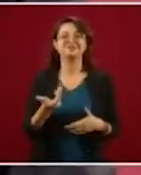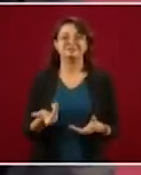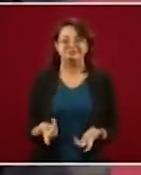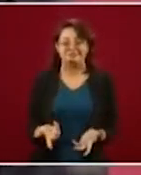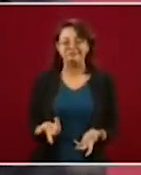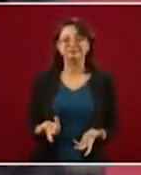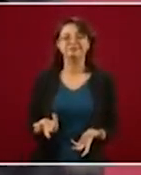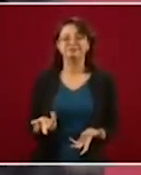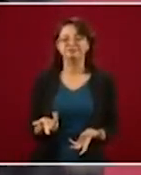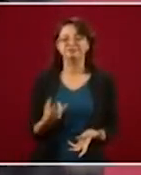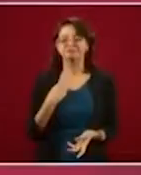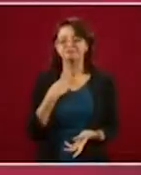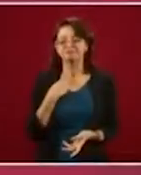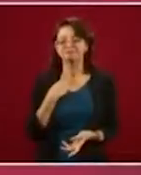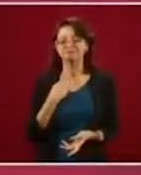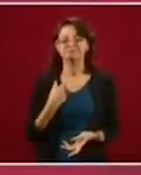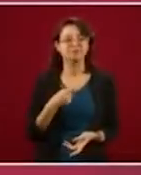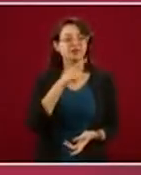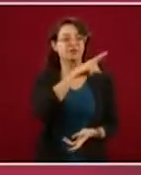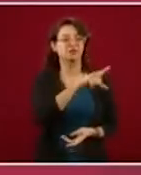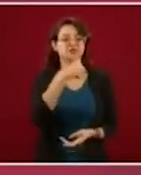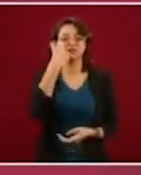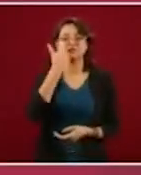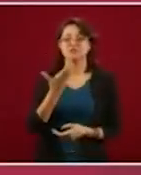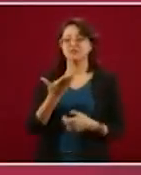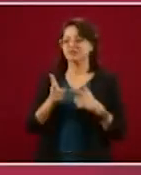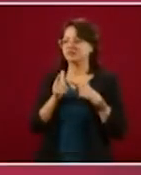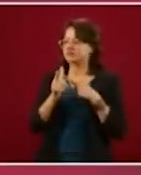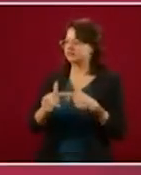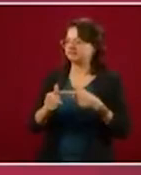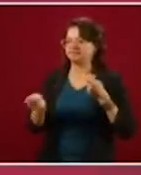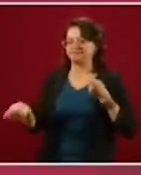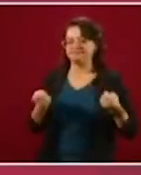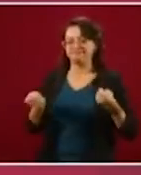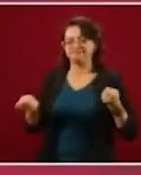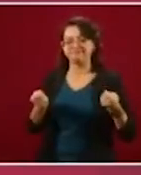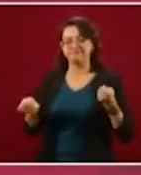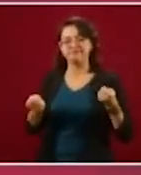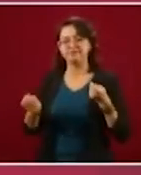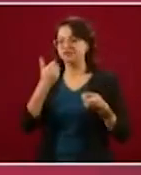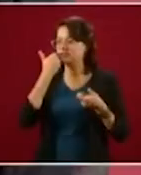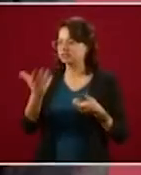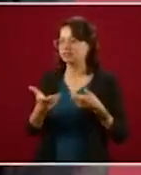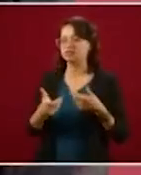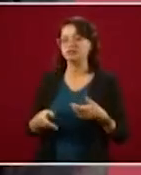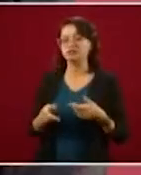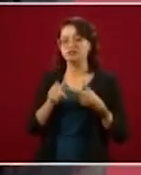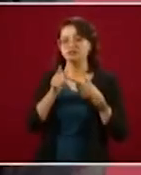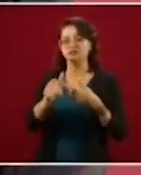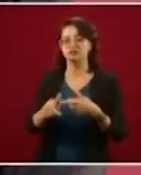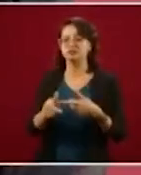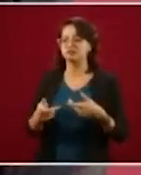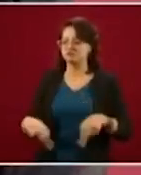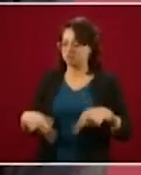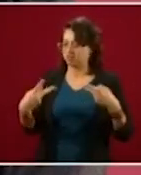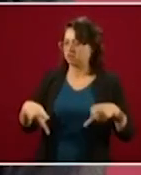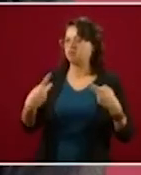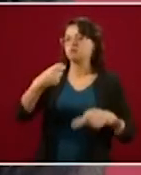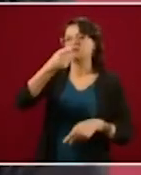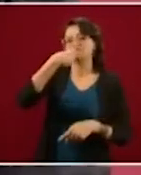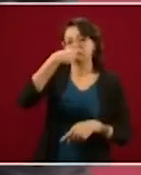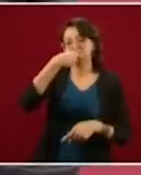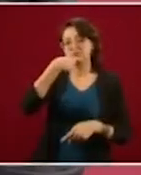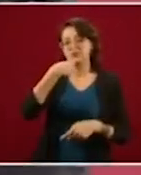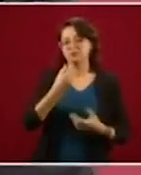ellos seguir teniendo el control de el abasto